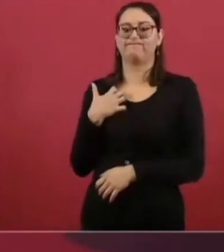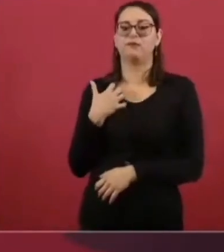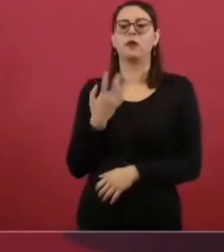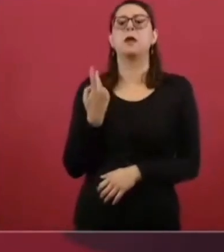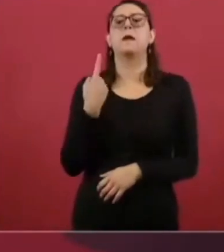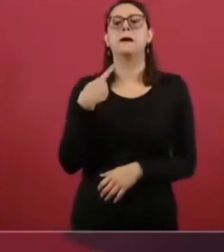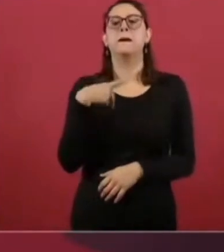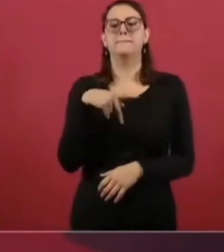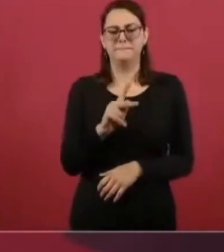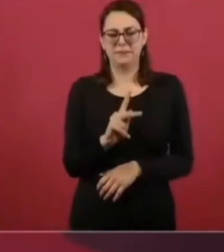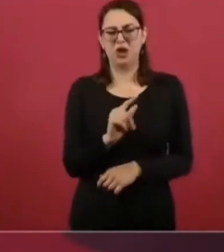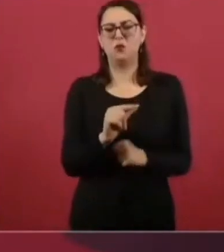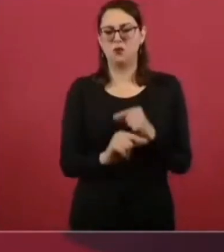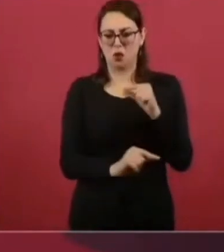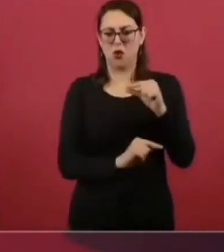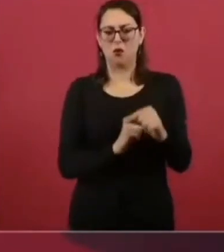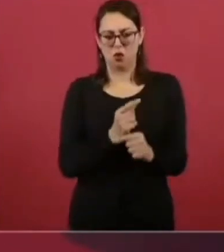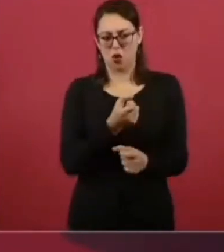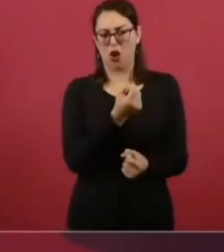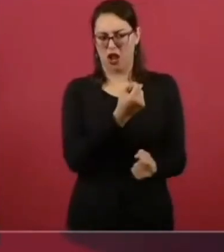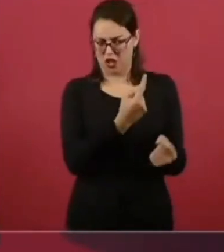Eso que digo de Televisa,